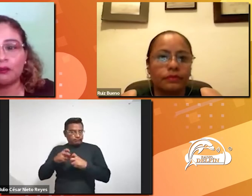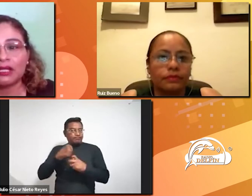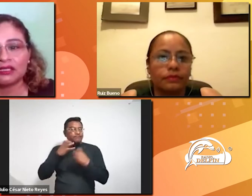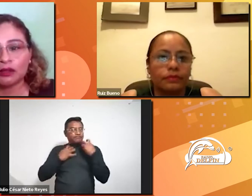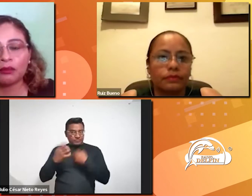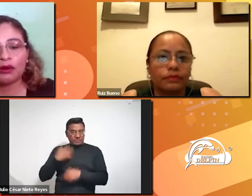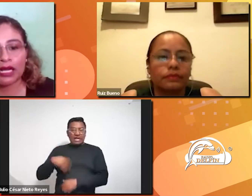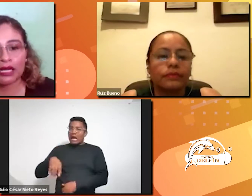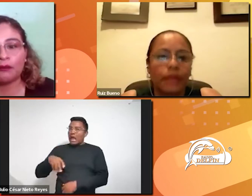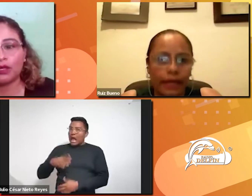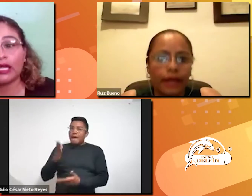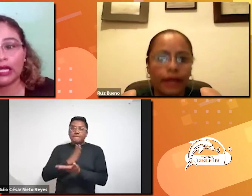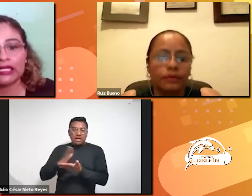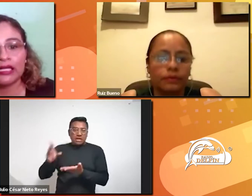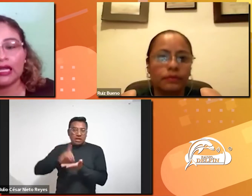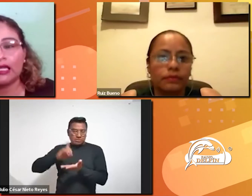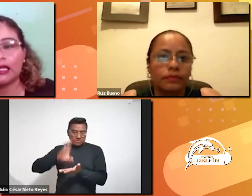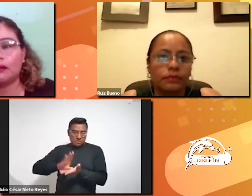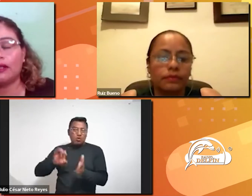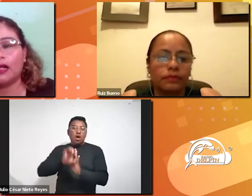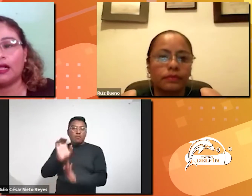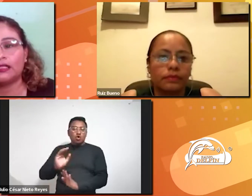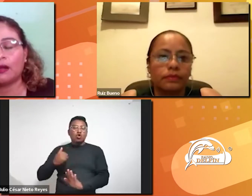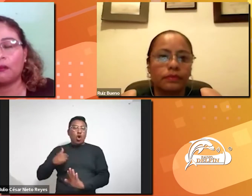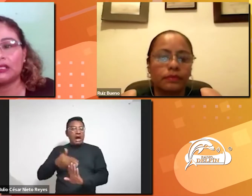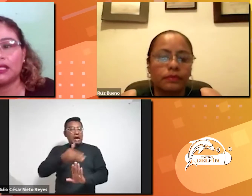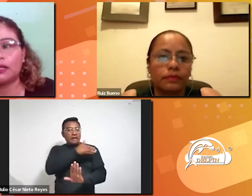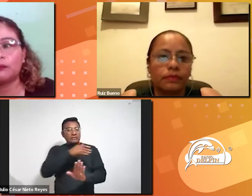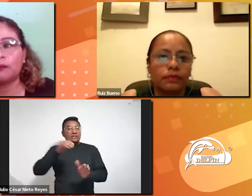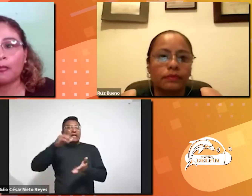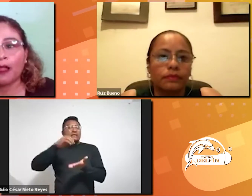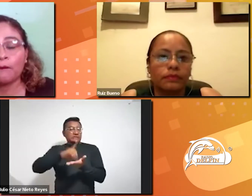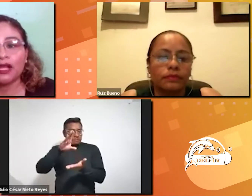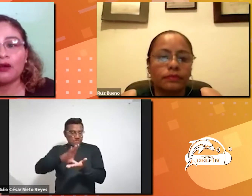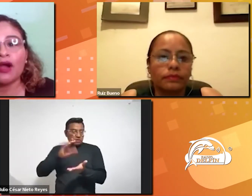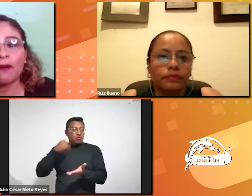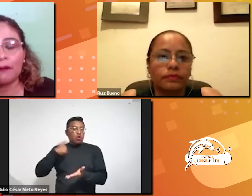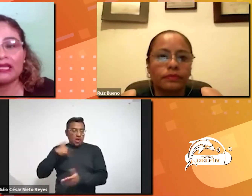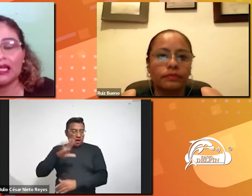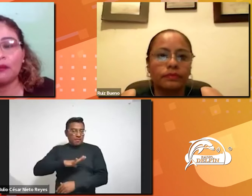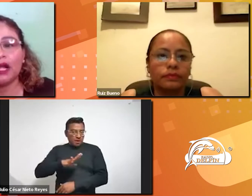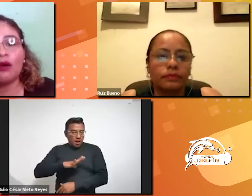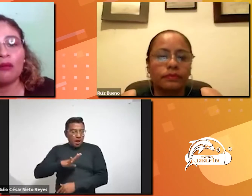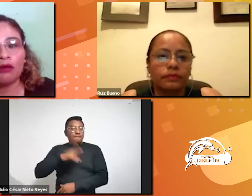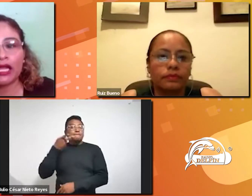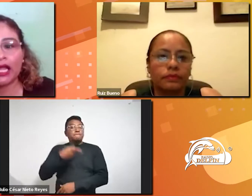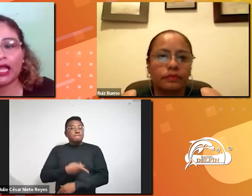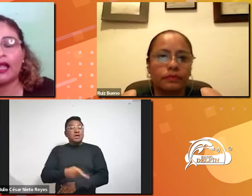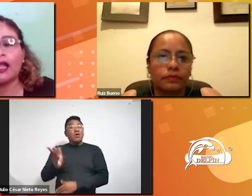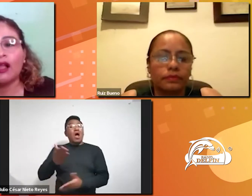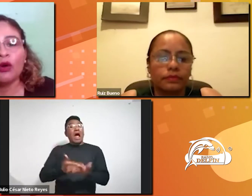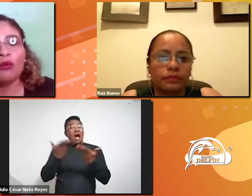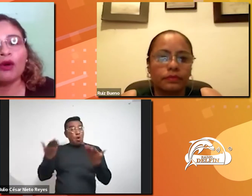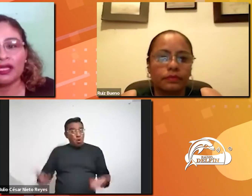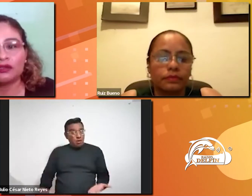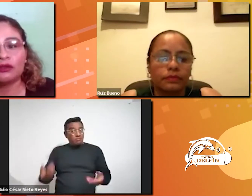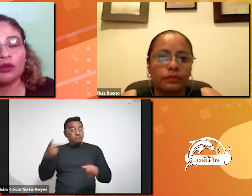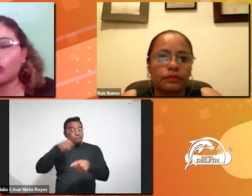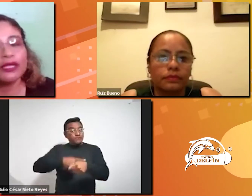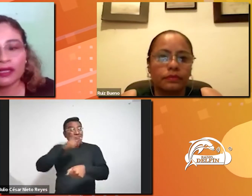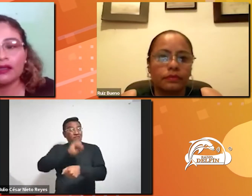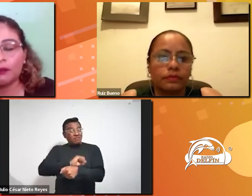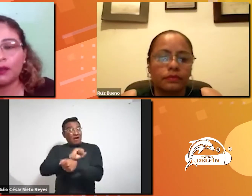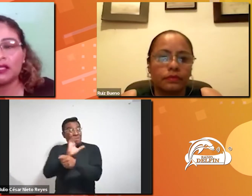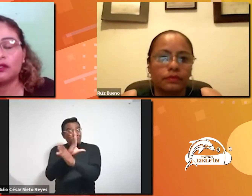proceso de depresión por la discapacidad, pero en pandemia como que hubo eso.